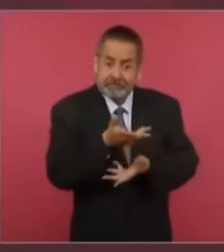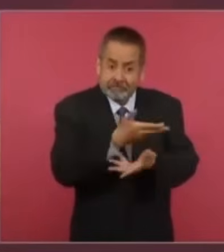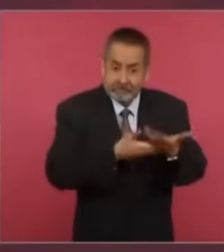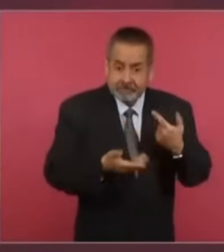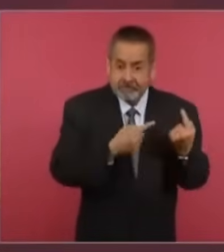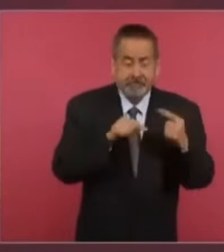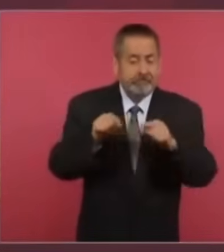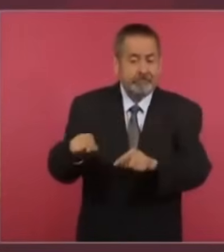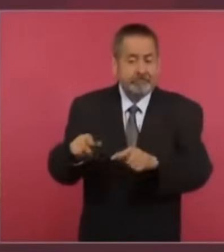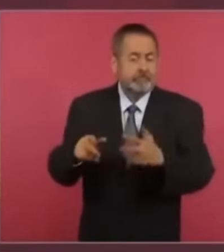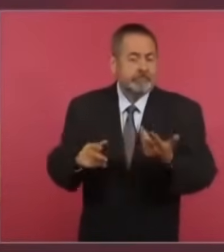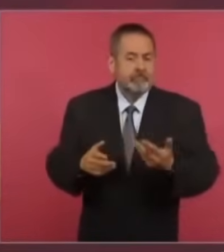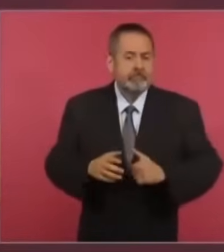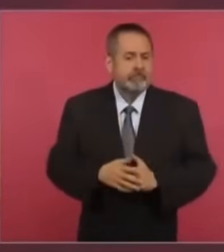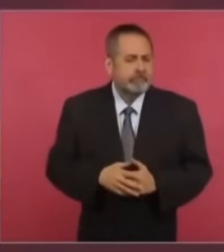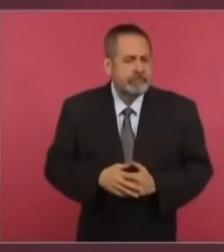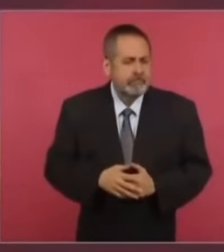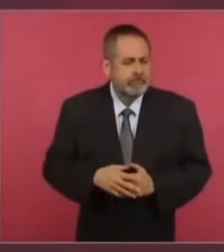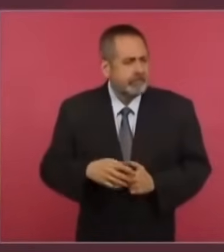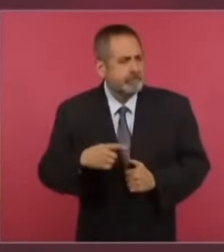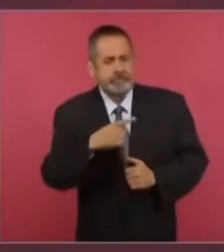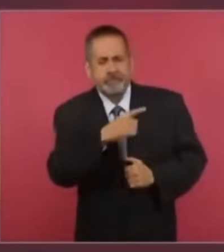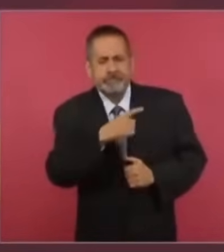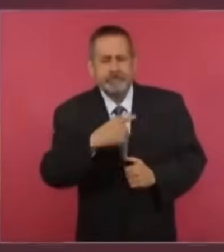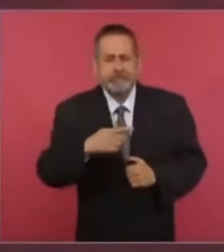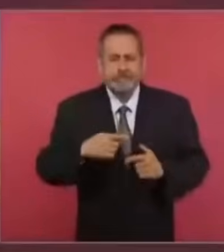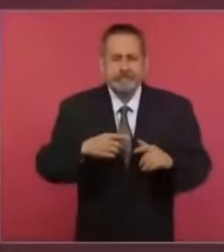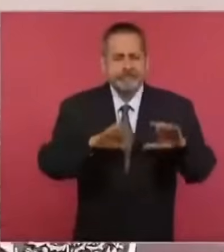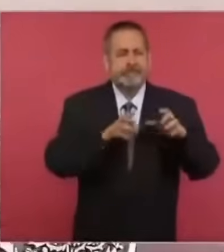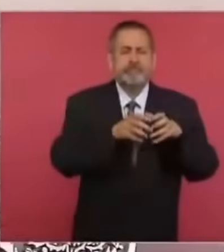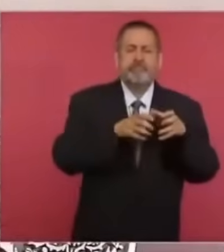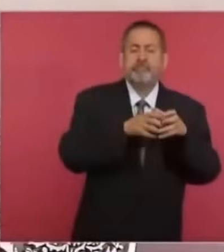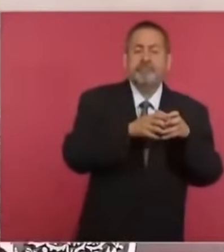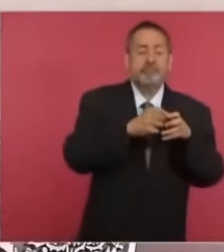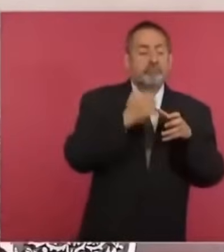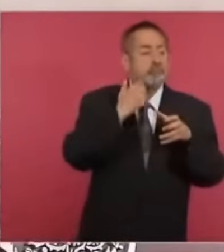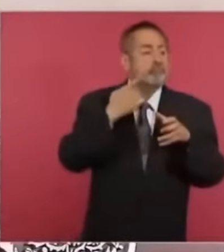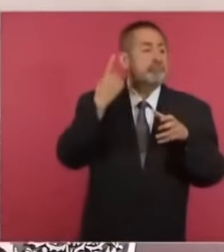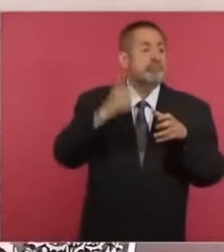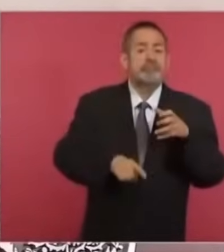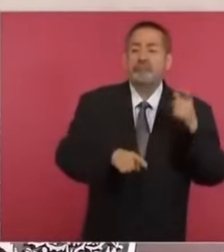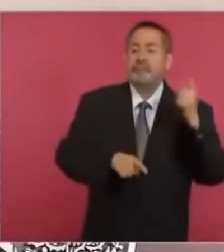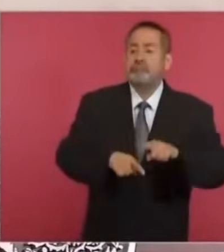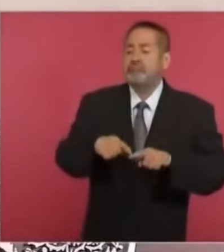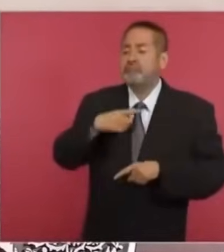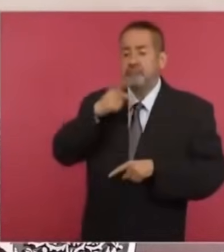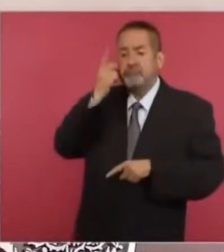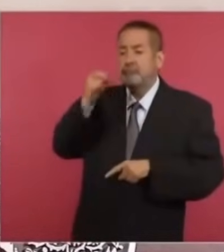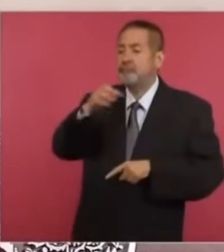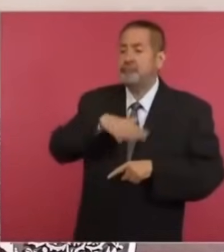de los que mandan o los que se creían dueños del país.